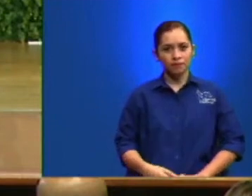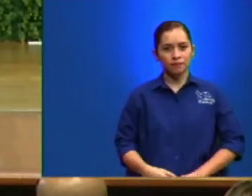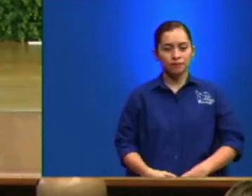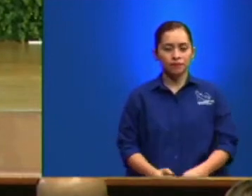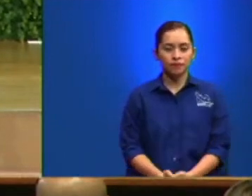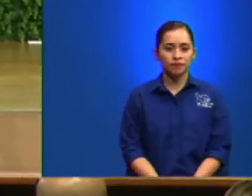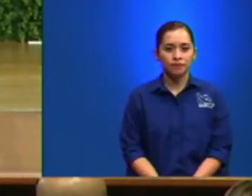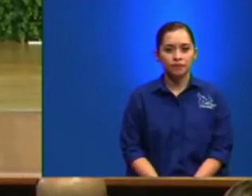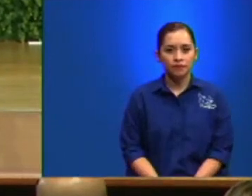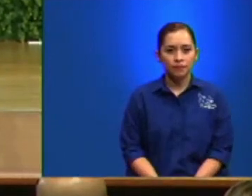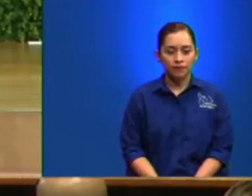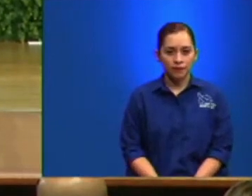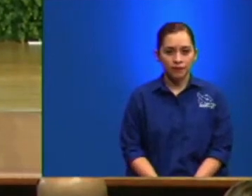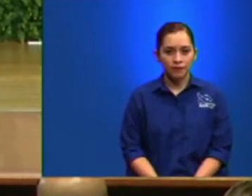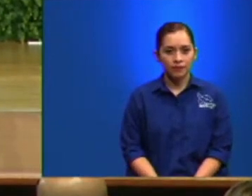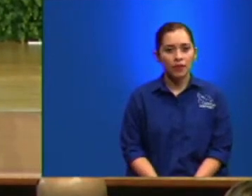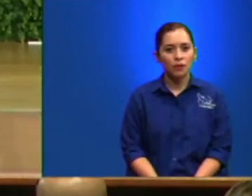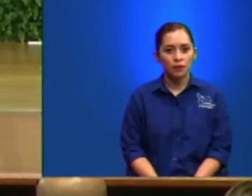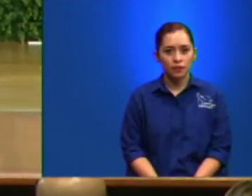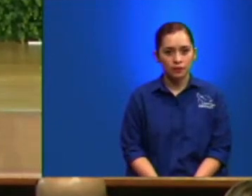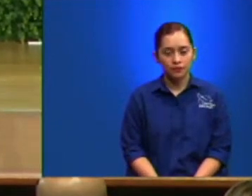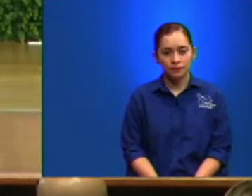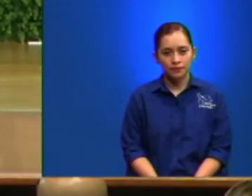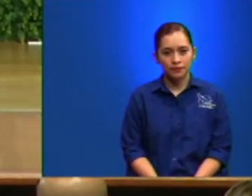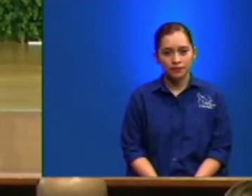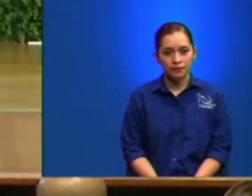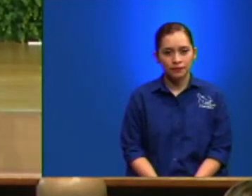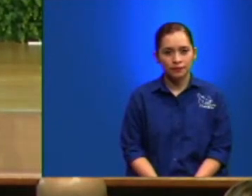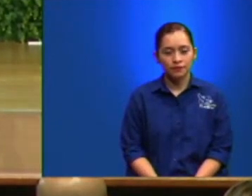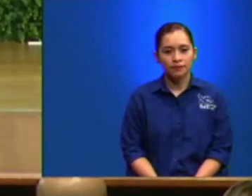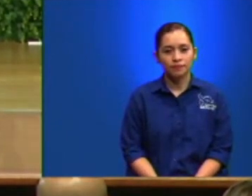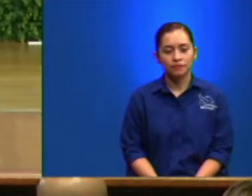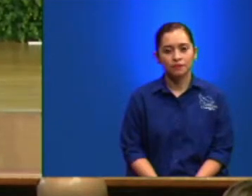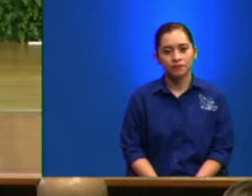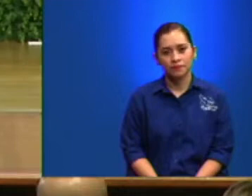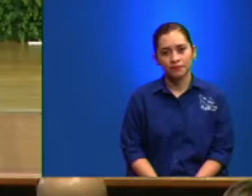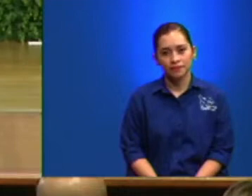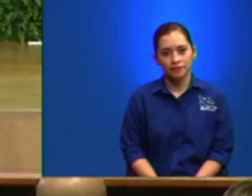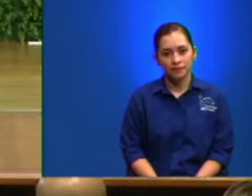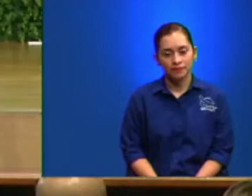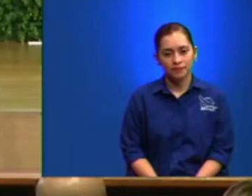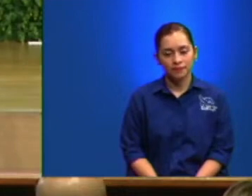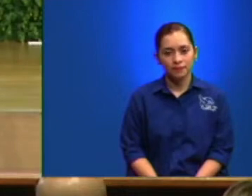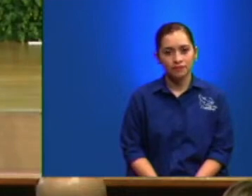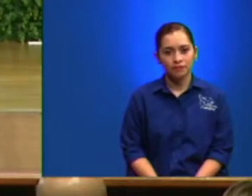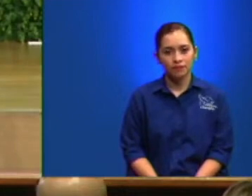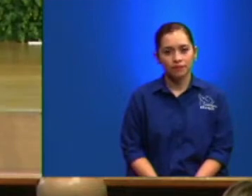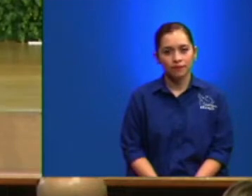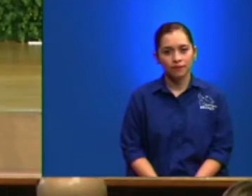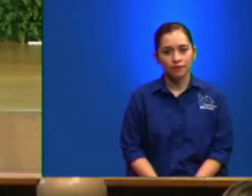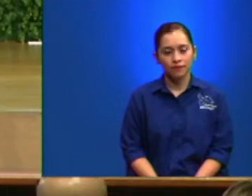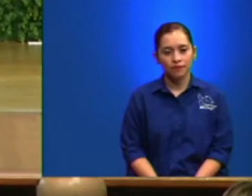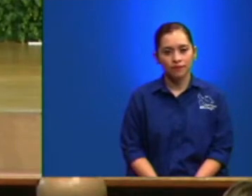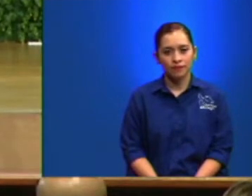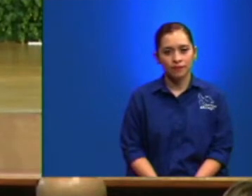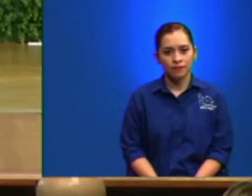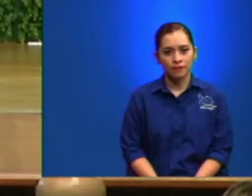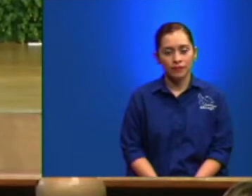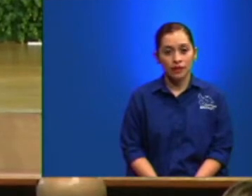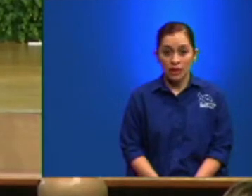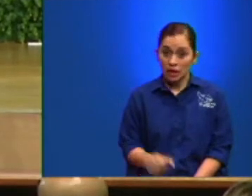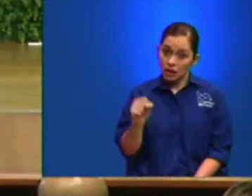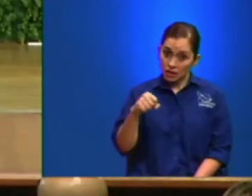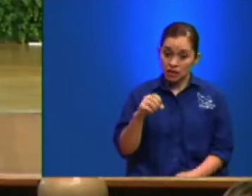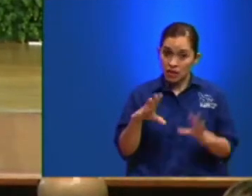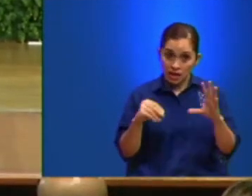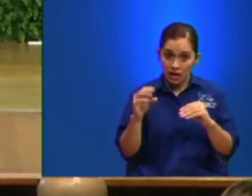y dioni vuelo este es un problema ya casi de índole política verdad pero esa es otra cosa hablando política la cosa está poniendo seria